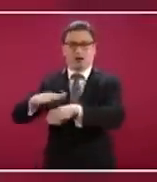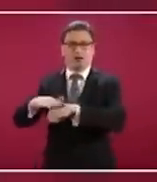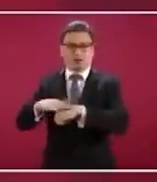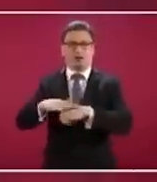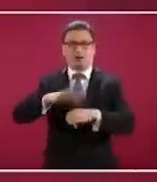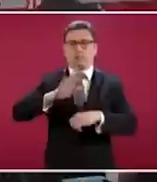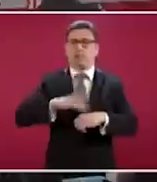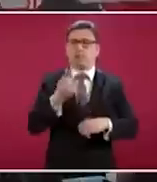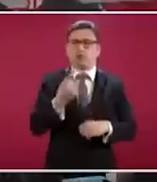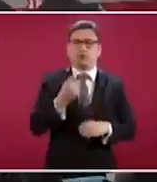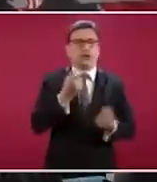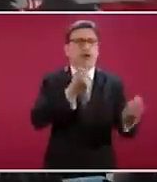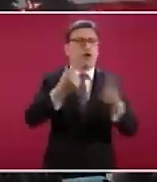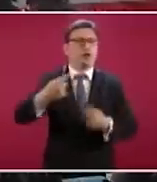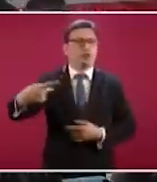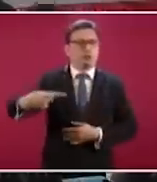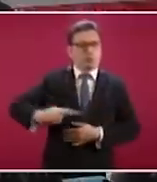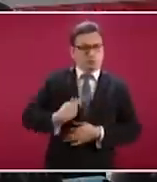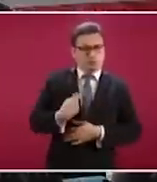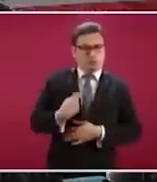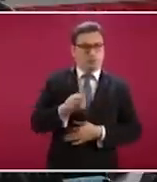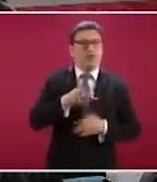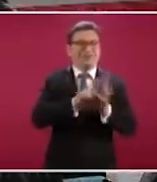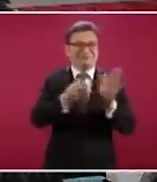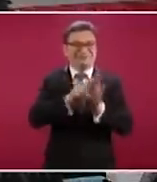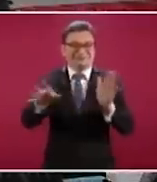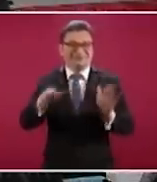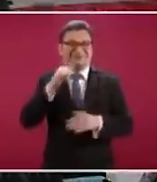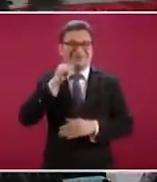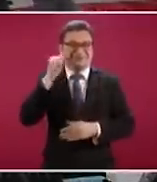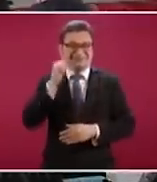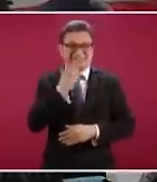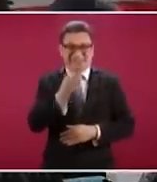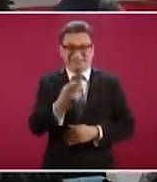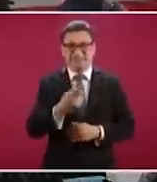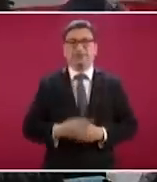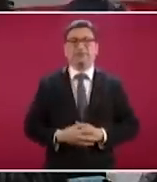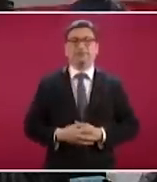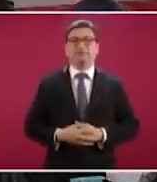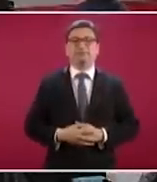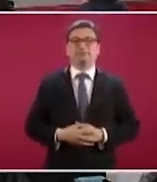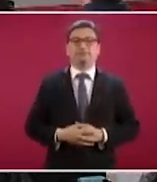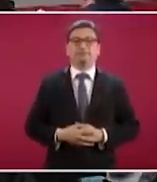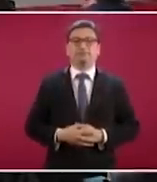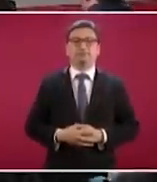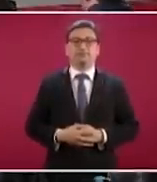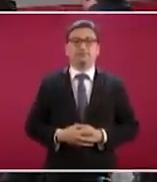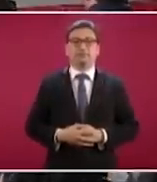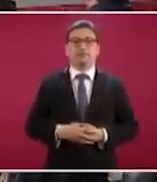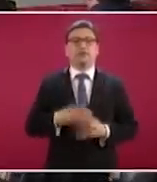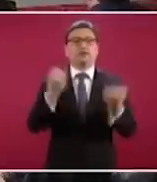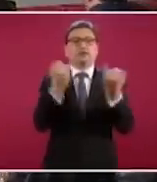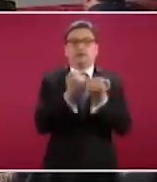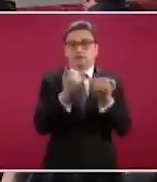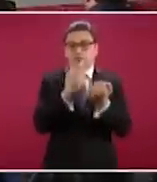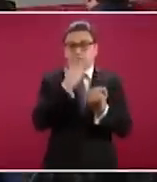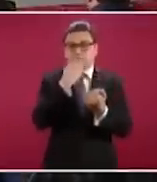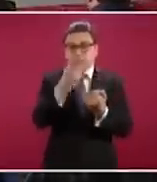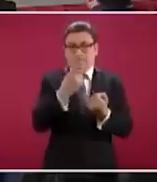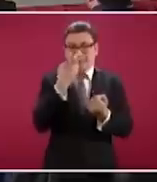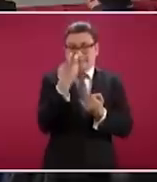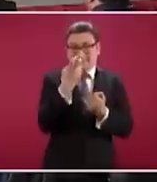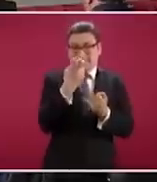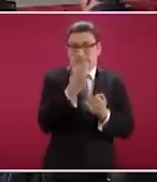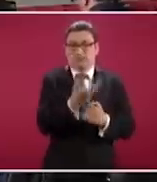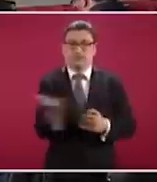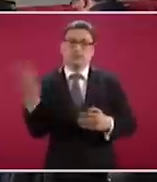derivado de la pregunta que los medios hicieron el día de ayer. Y me permito comentarles también que en el caso de extender este